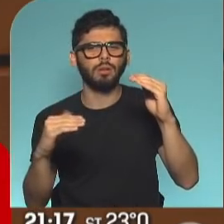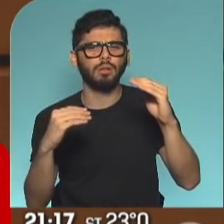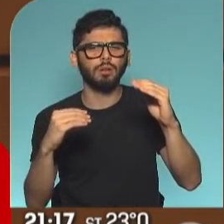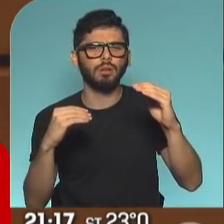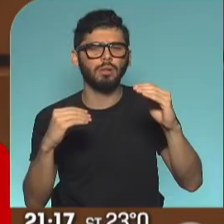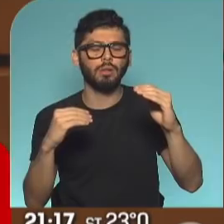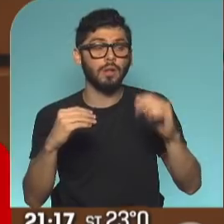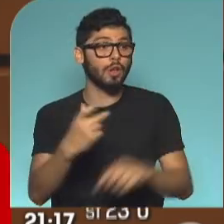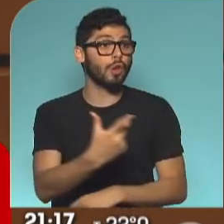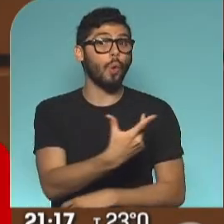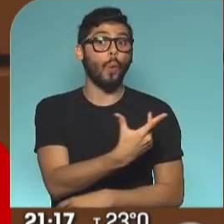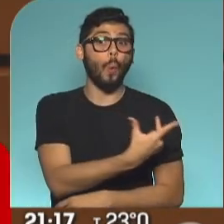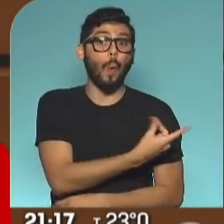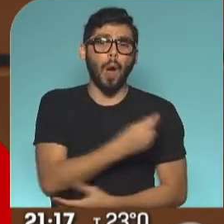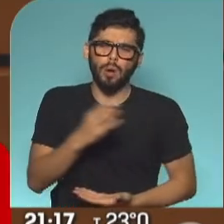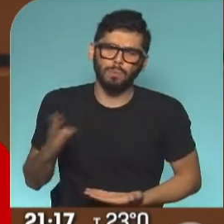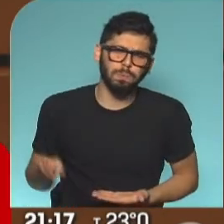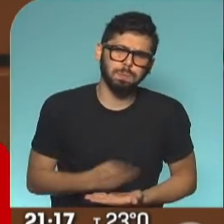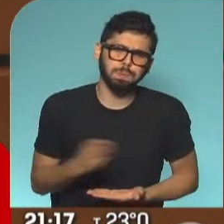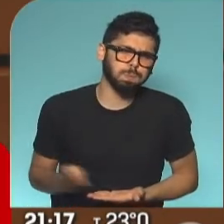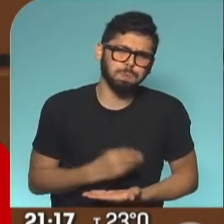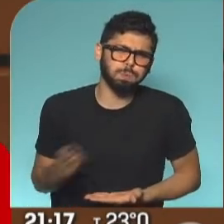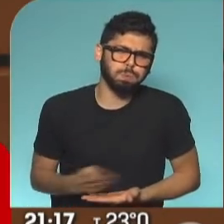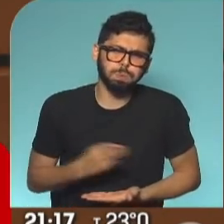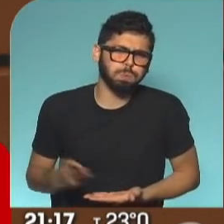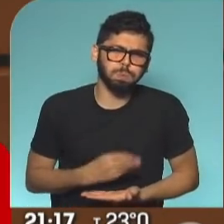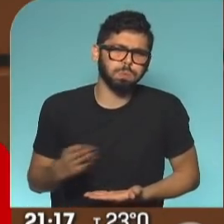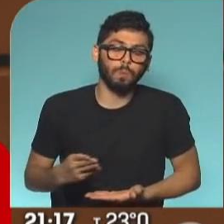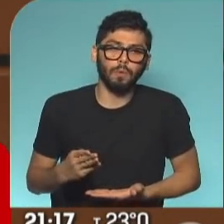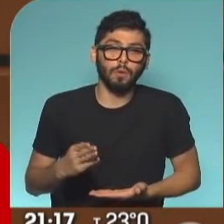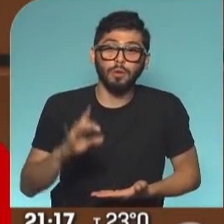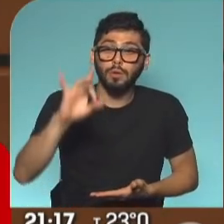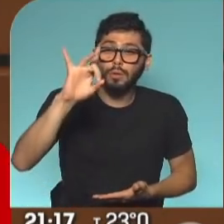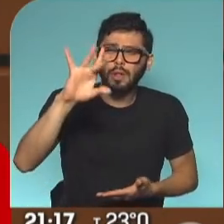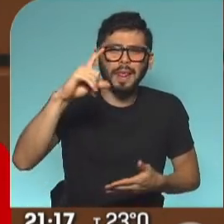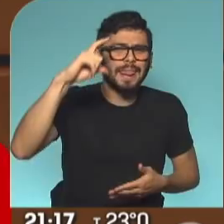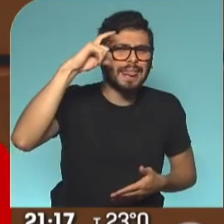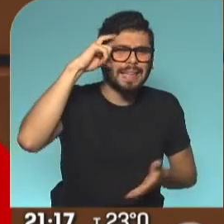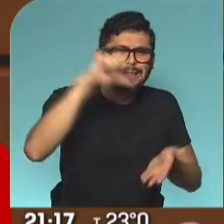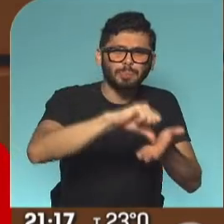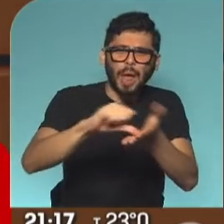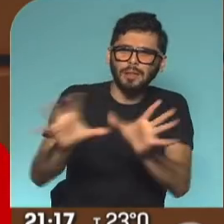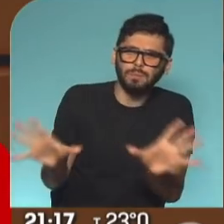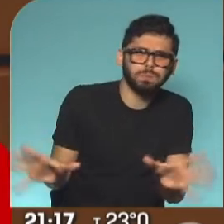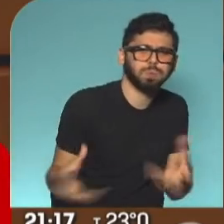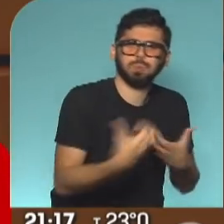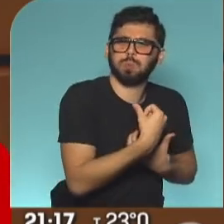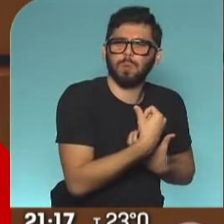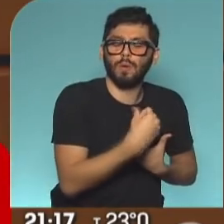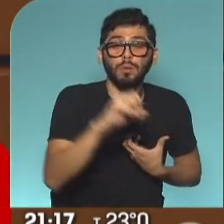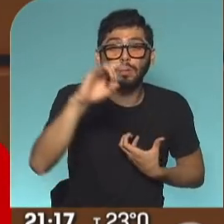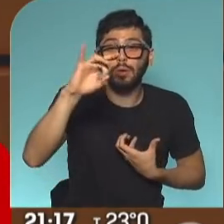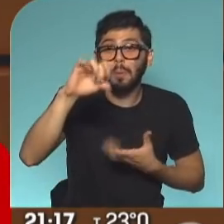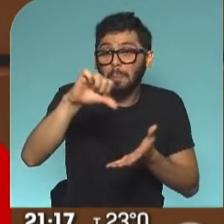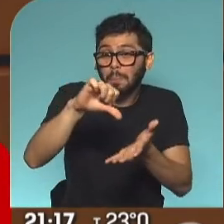de todas las vacunas que se producen, solo 10 países las disfrutan y el resto pelea tan solo para que cumplan